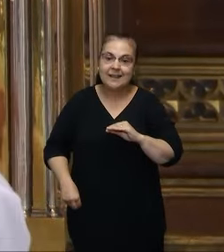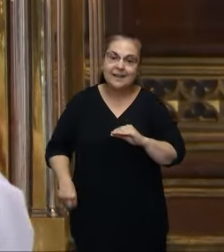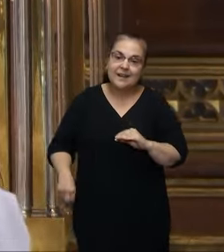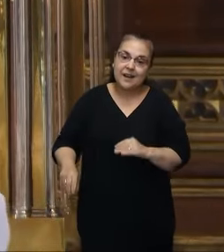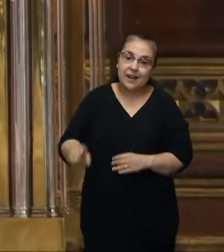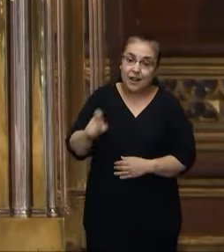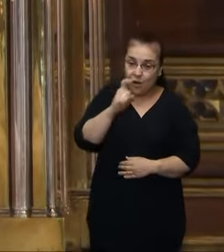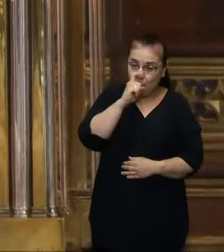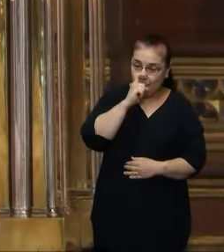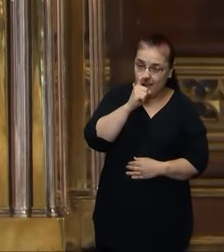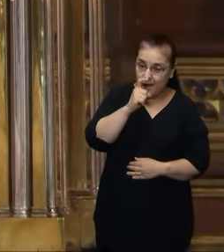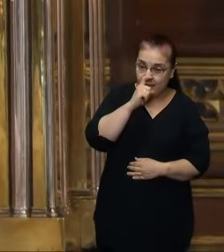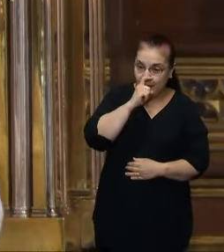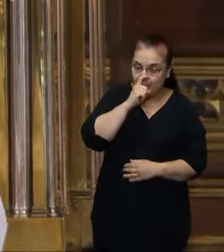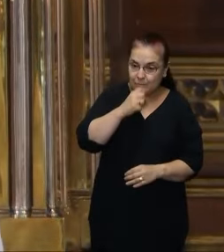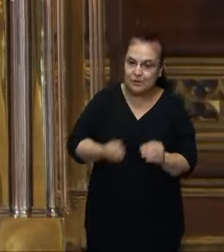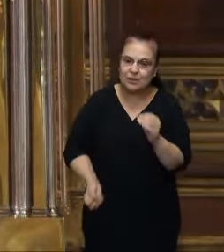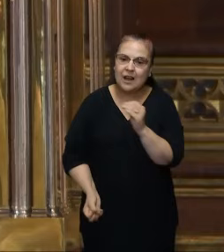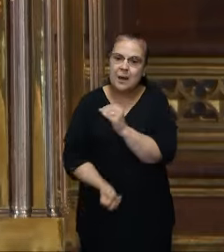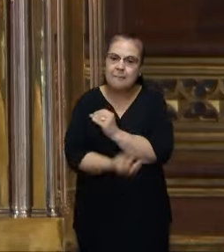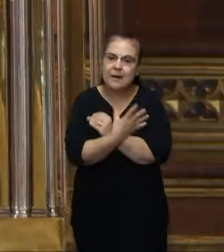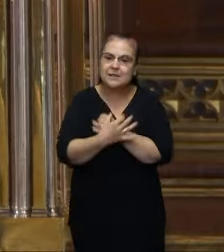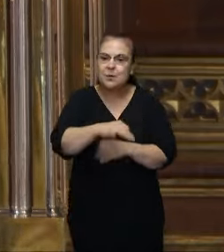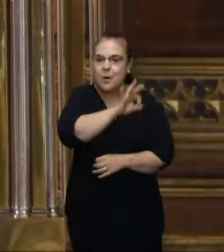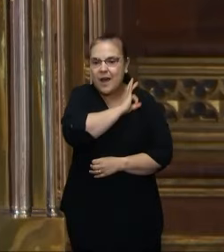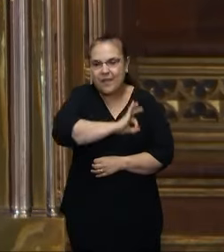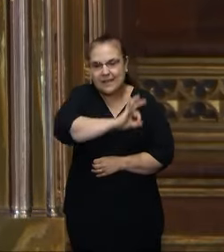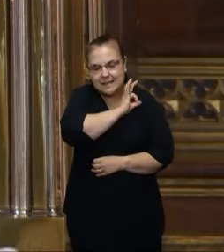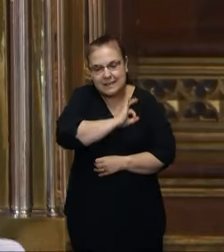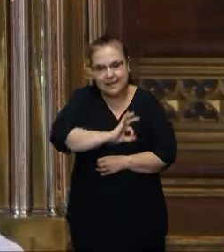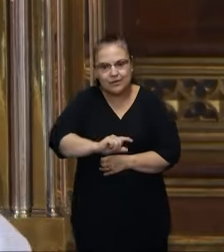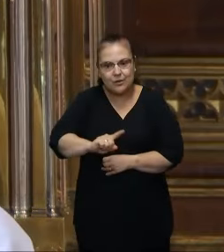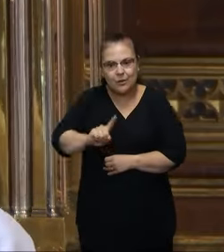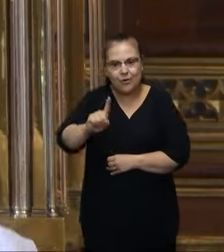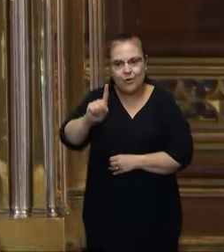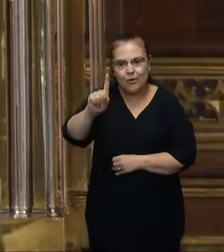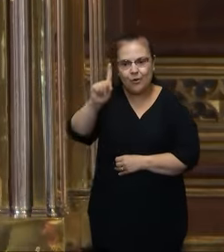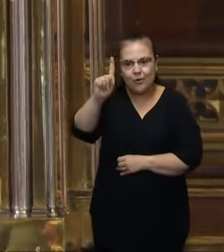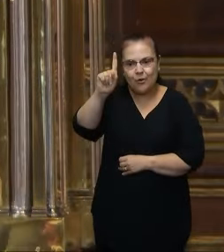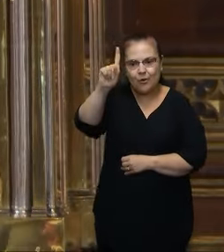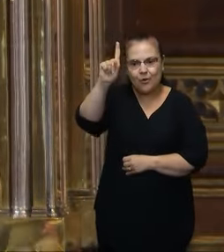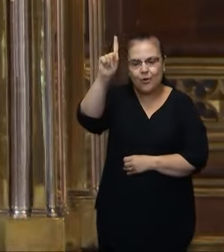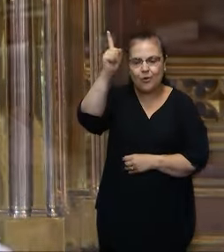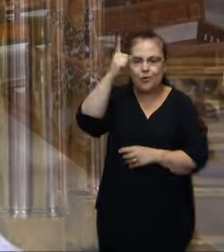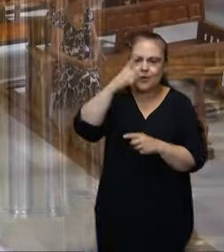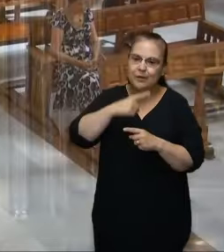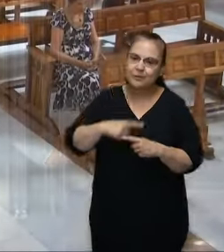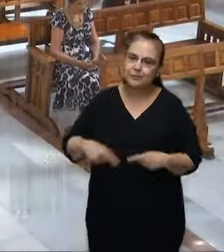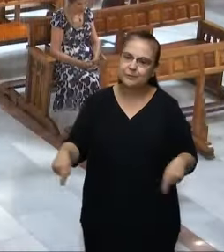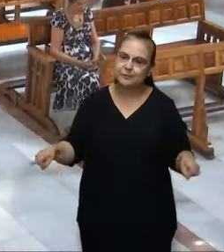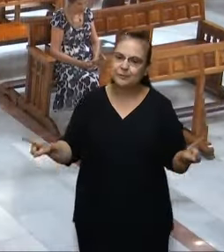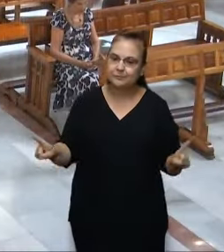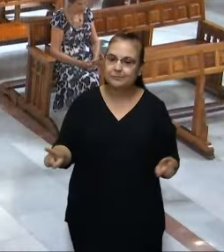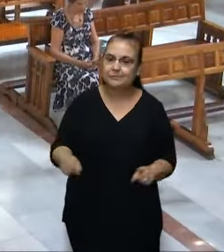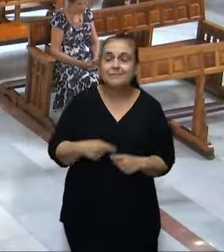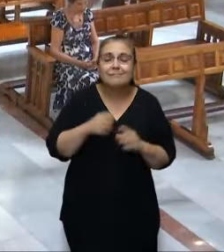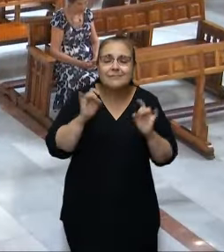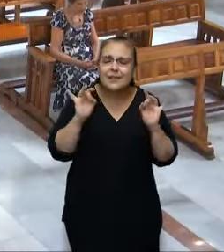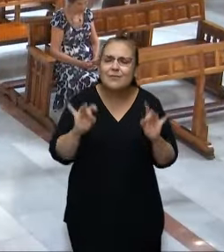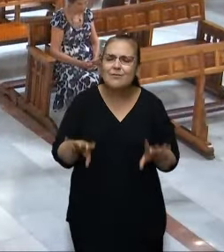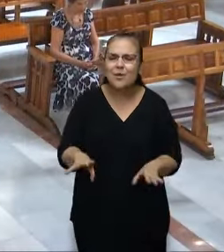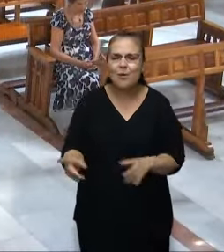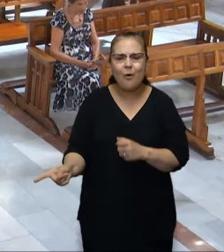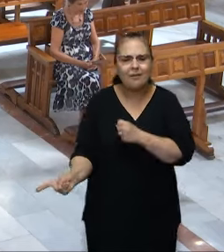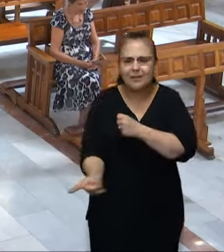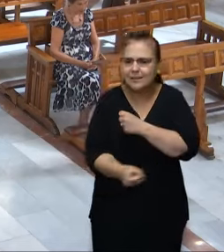pan recordamos la Pascua del señor como